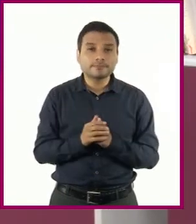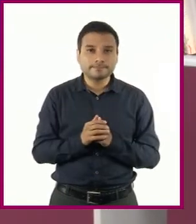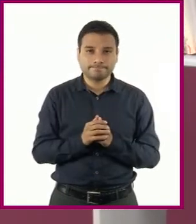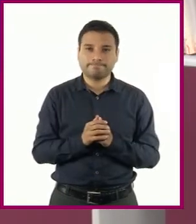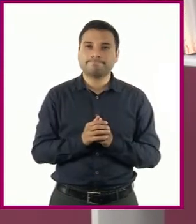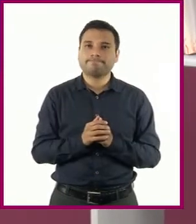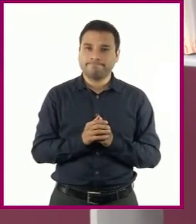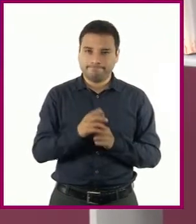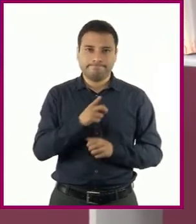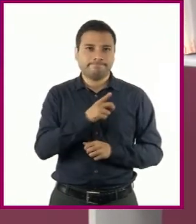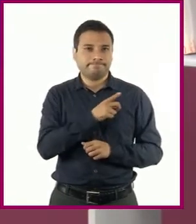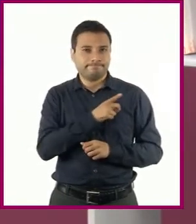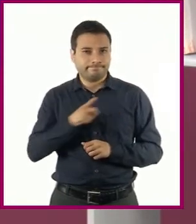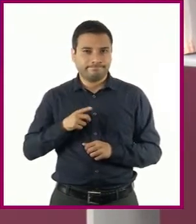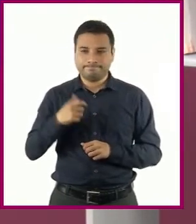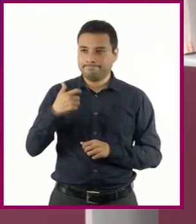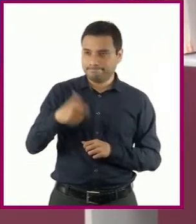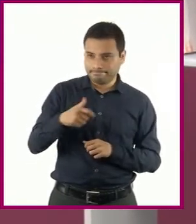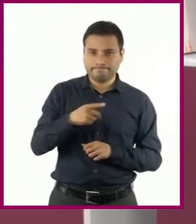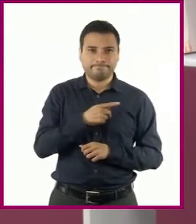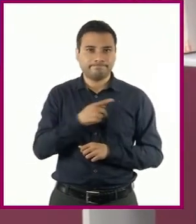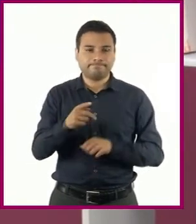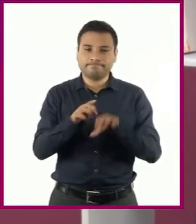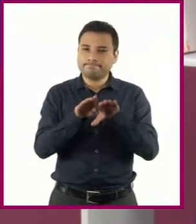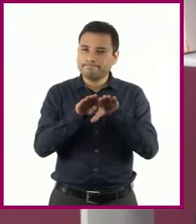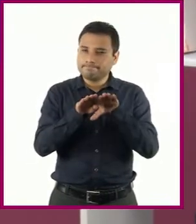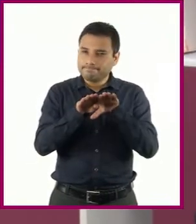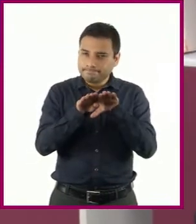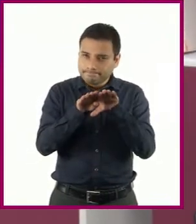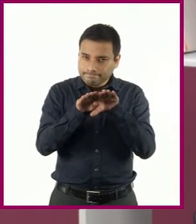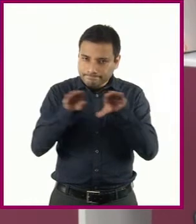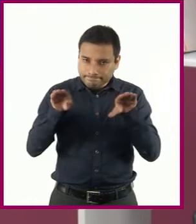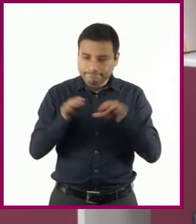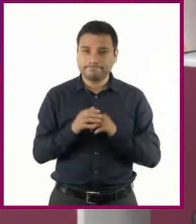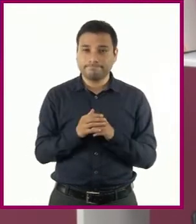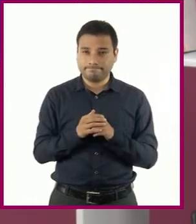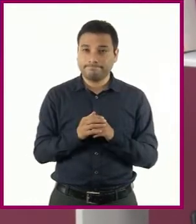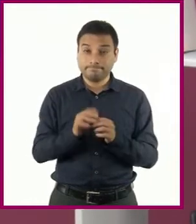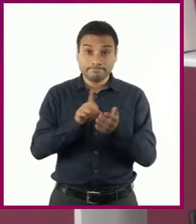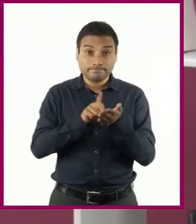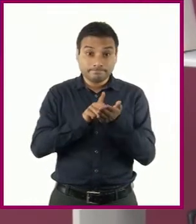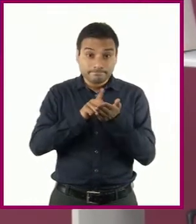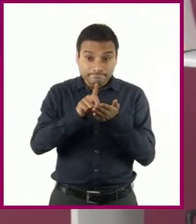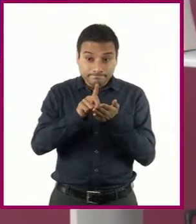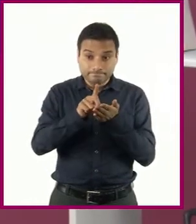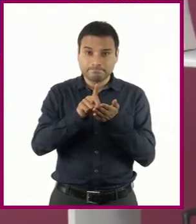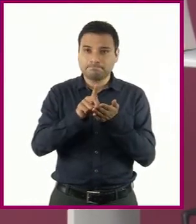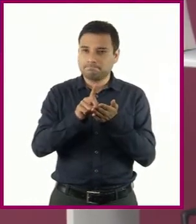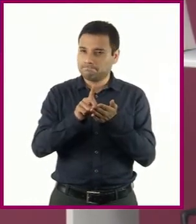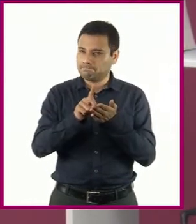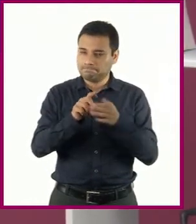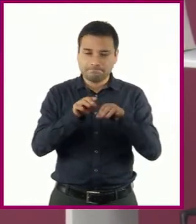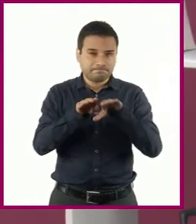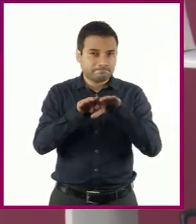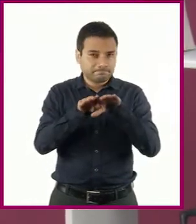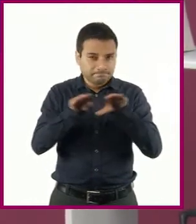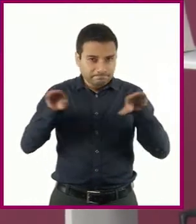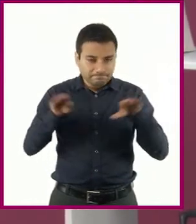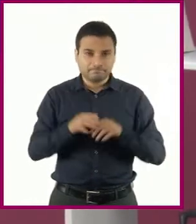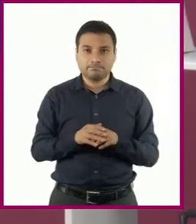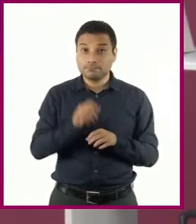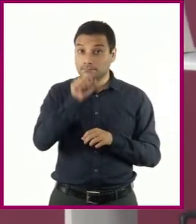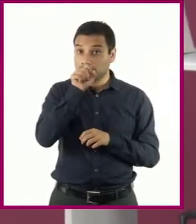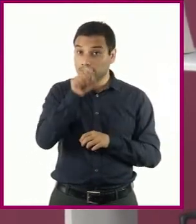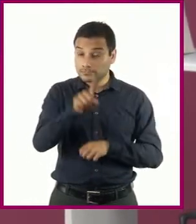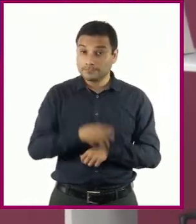para pobres y ricos por igual. Tiene que aportar el mismo grado de derechos que de riquezas. Tiene que suministrar el